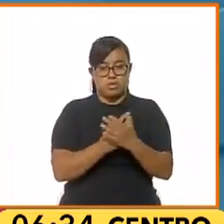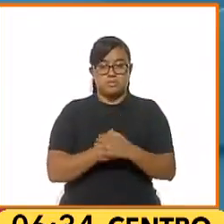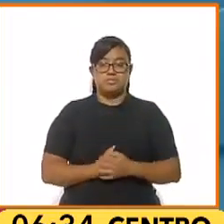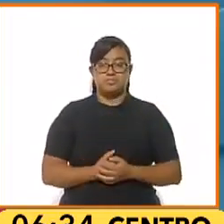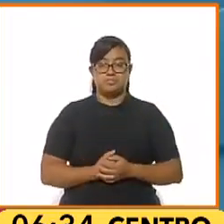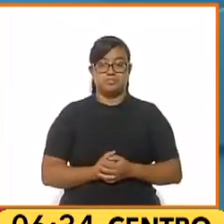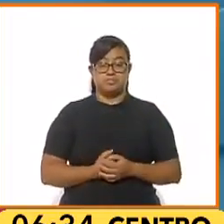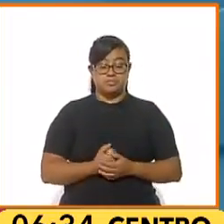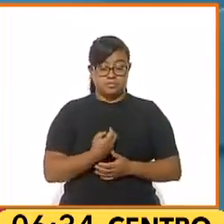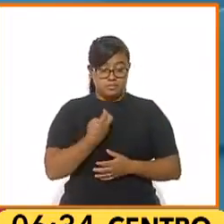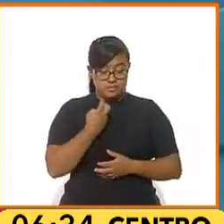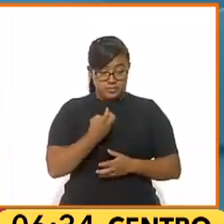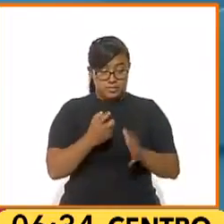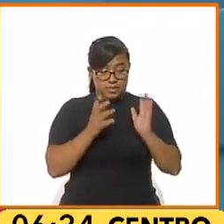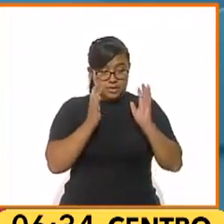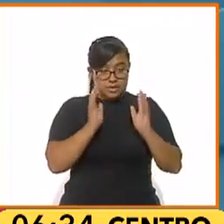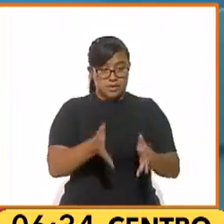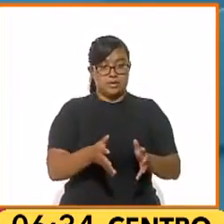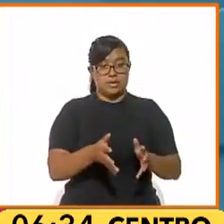supuestos ya están